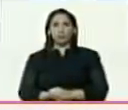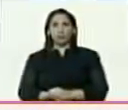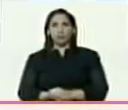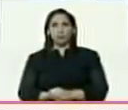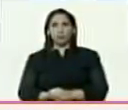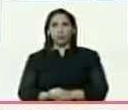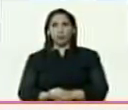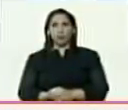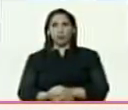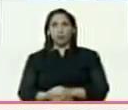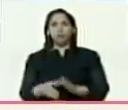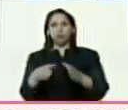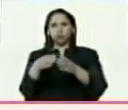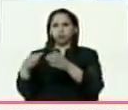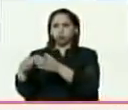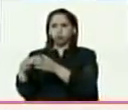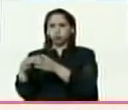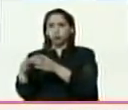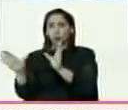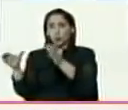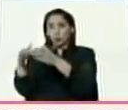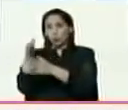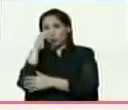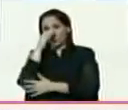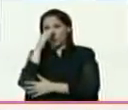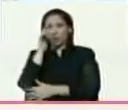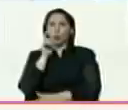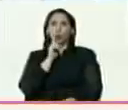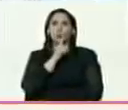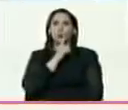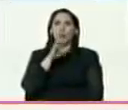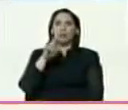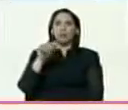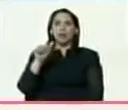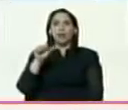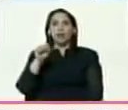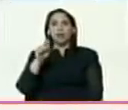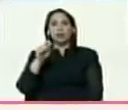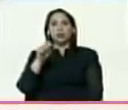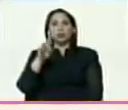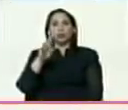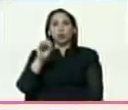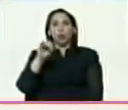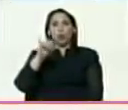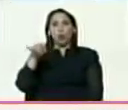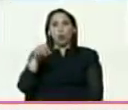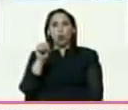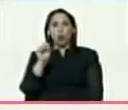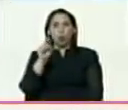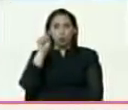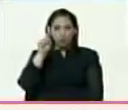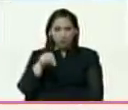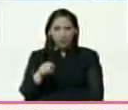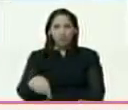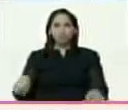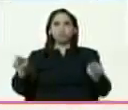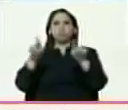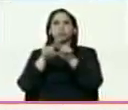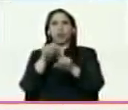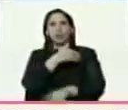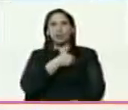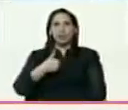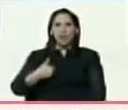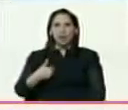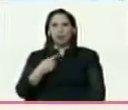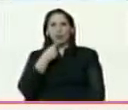pues por este grupo criminal conocido como los rastrojos igualmente quiero que quiero